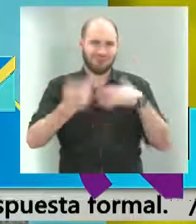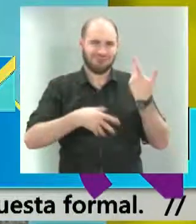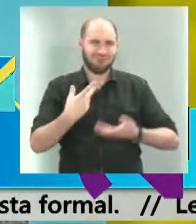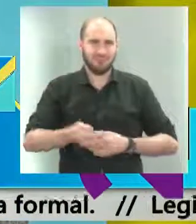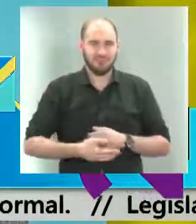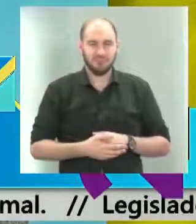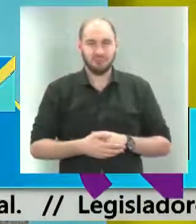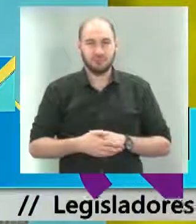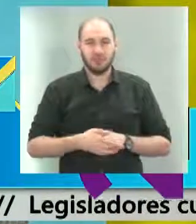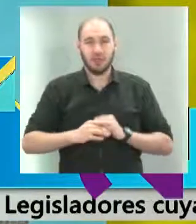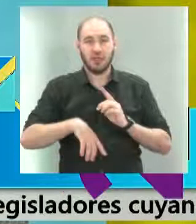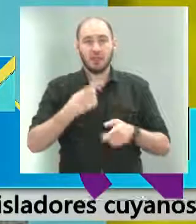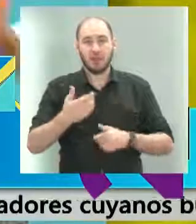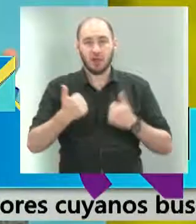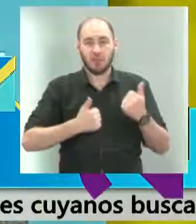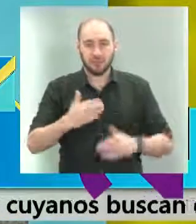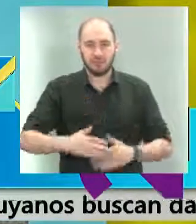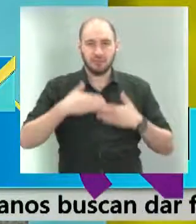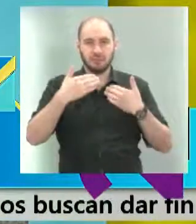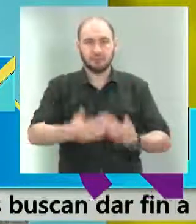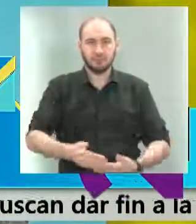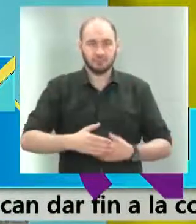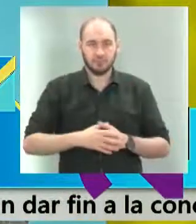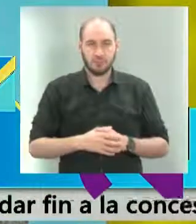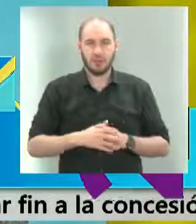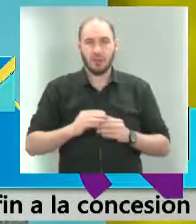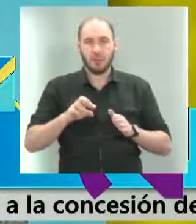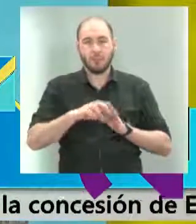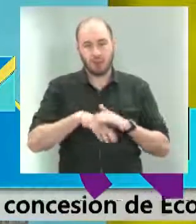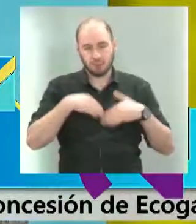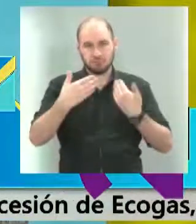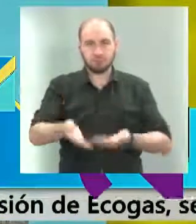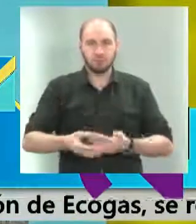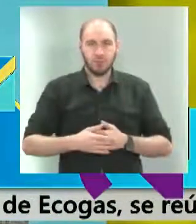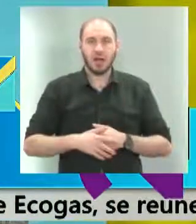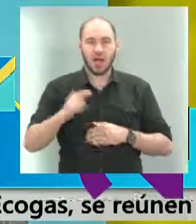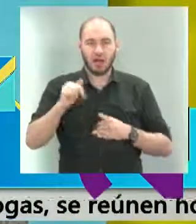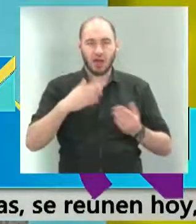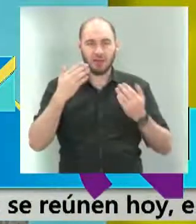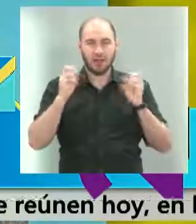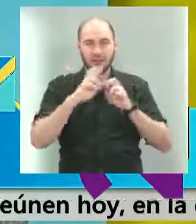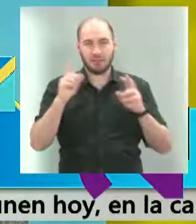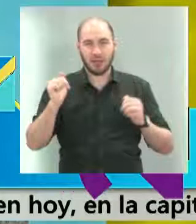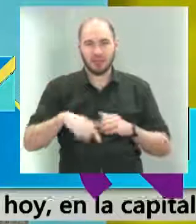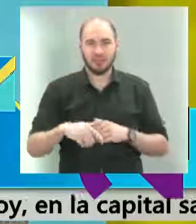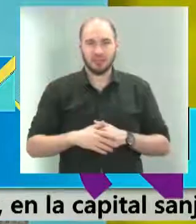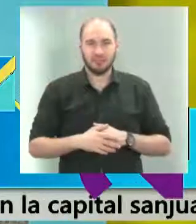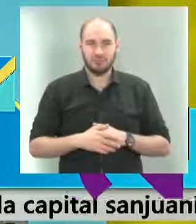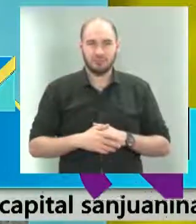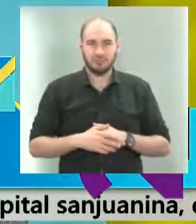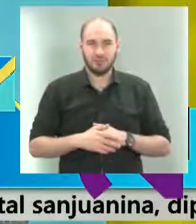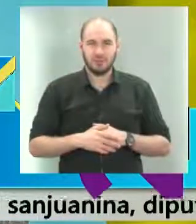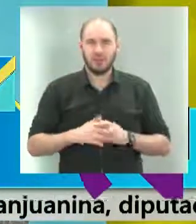que provocaron que después el partido se postergara y se reprogramara. Hoy vamos a hablar acerca de este tema y